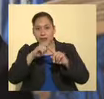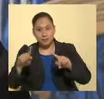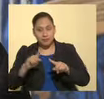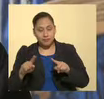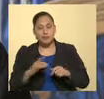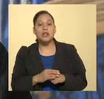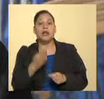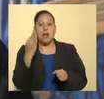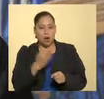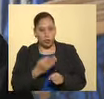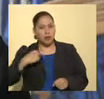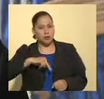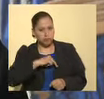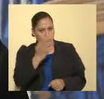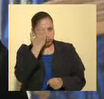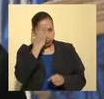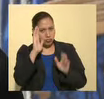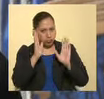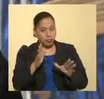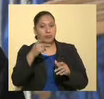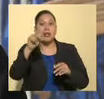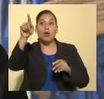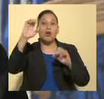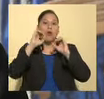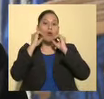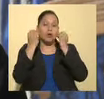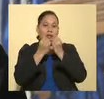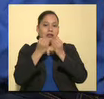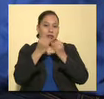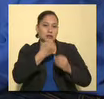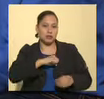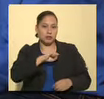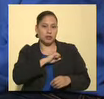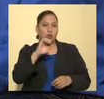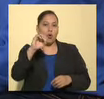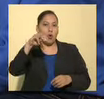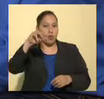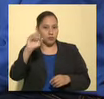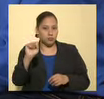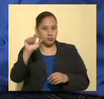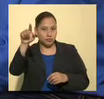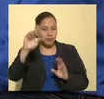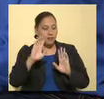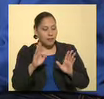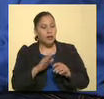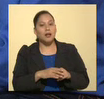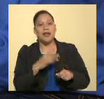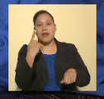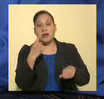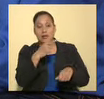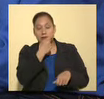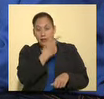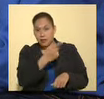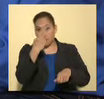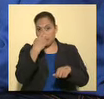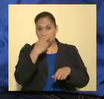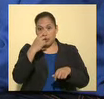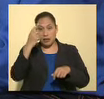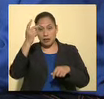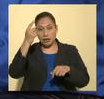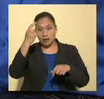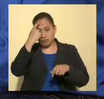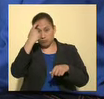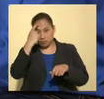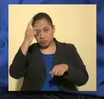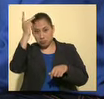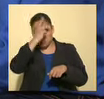y que afortunadamente la Organización Mundial de la Salud eliminó como una enfermedad de carácter psiquiátrico